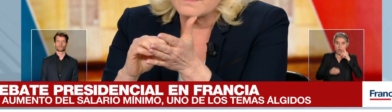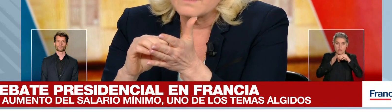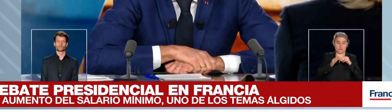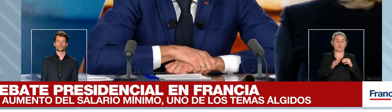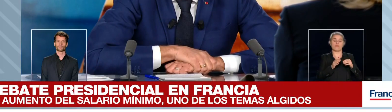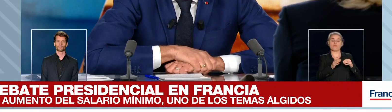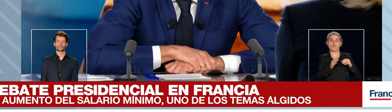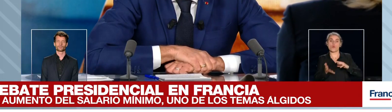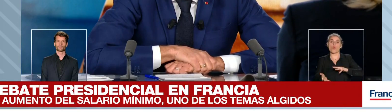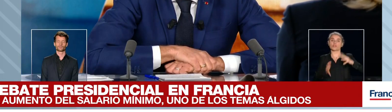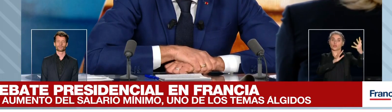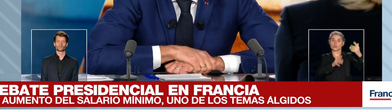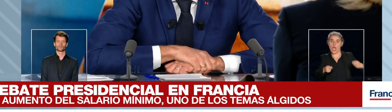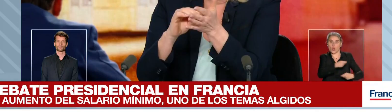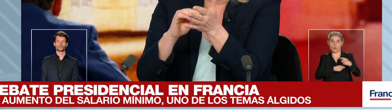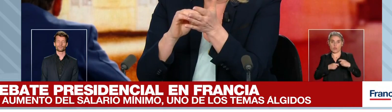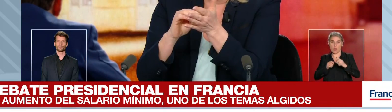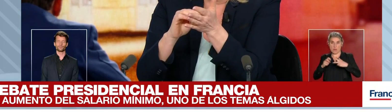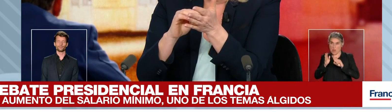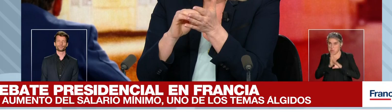de alimentos.